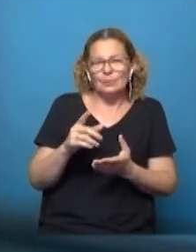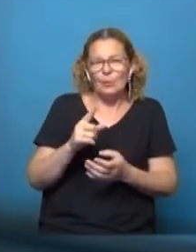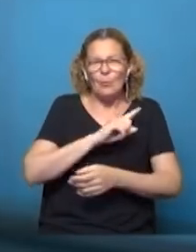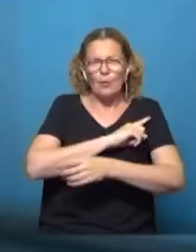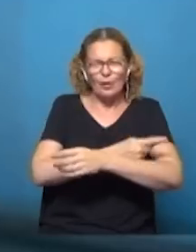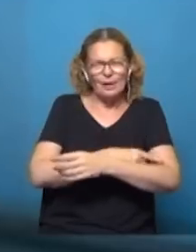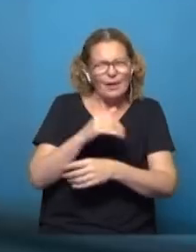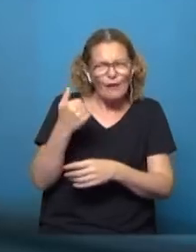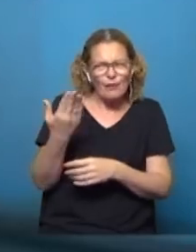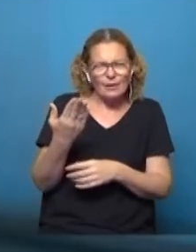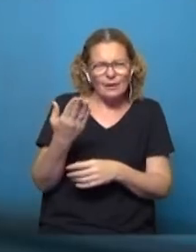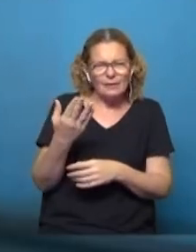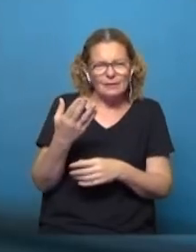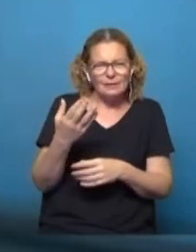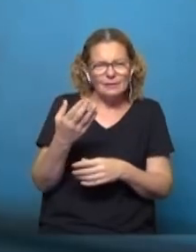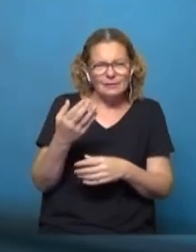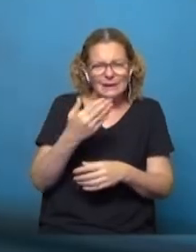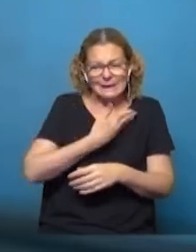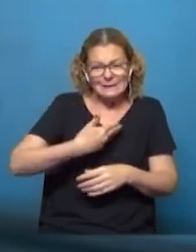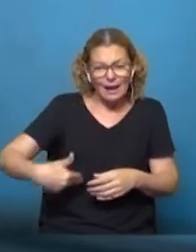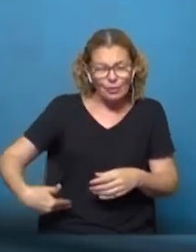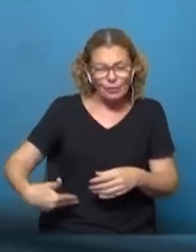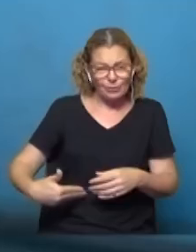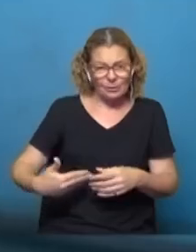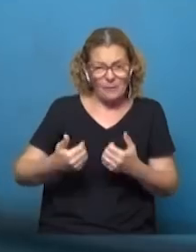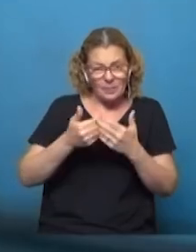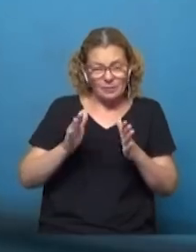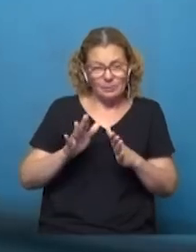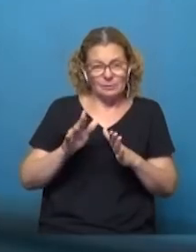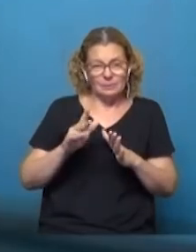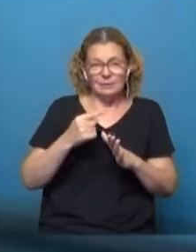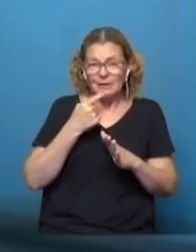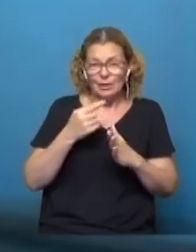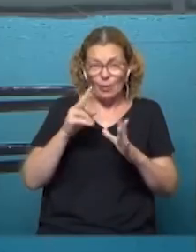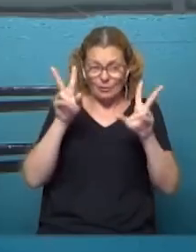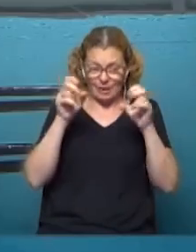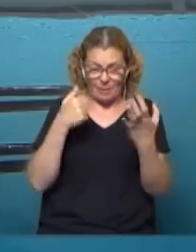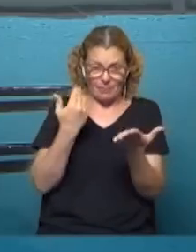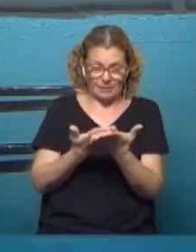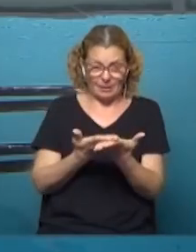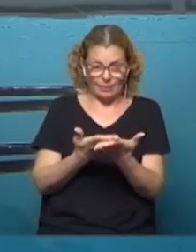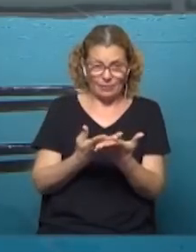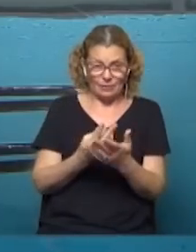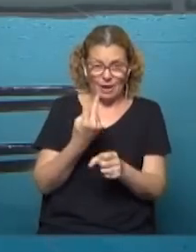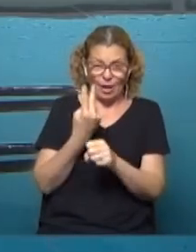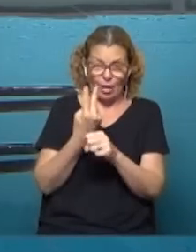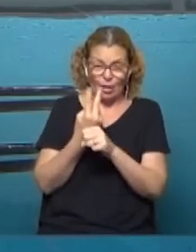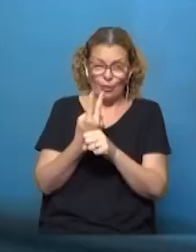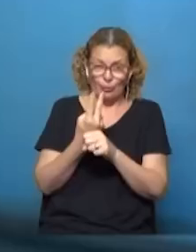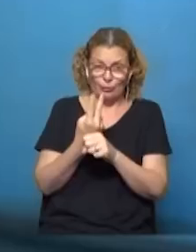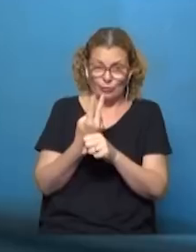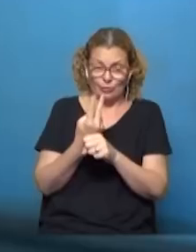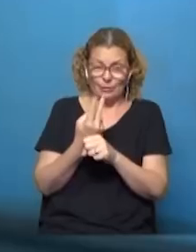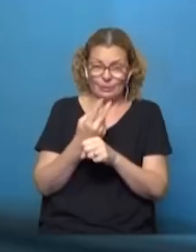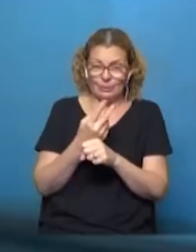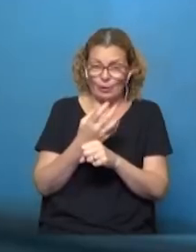extranjero sino desde el corazón del estado y te dejo planteado un tema hay dos consecuencias